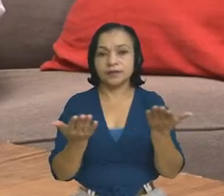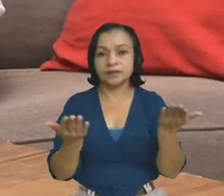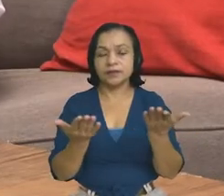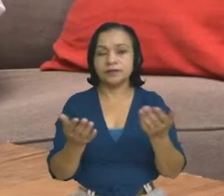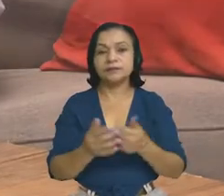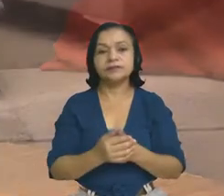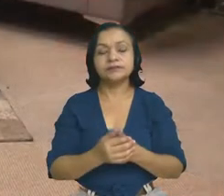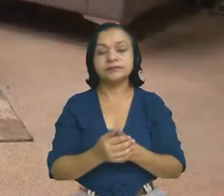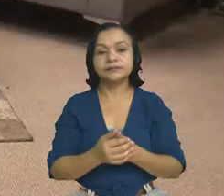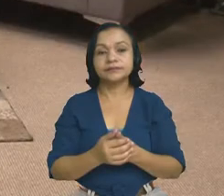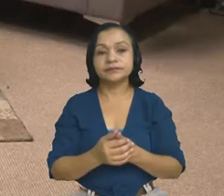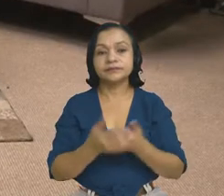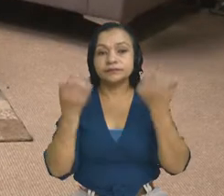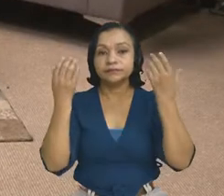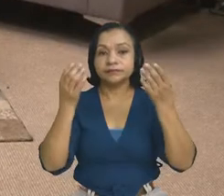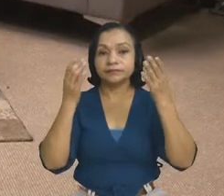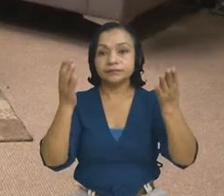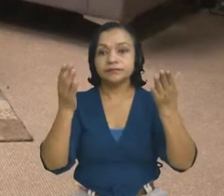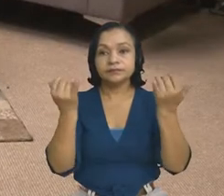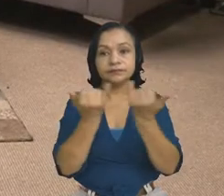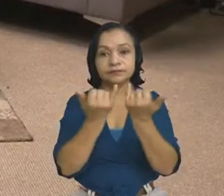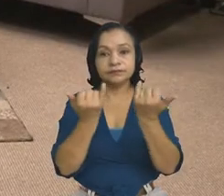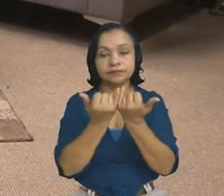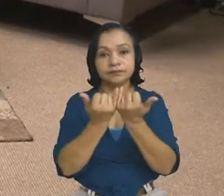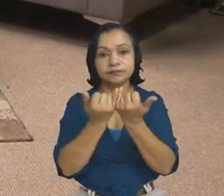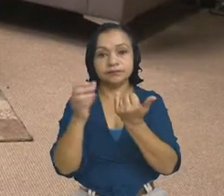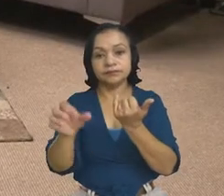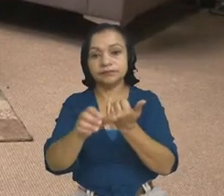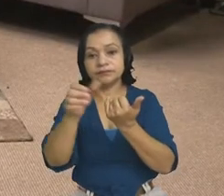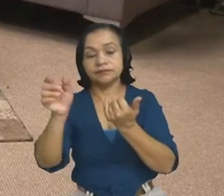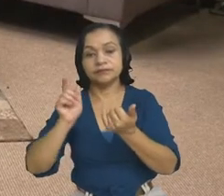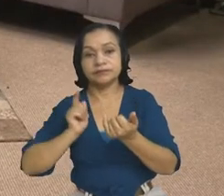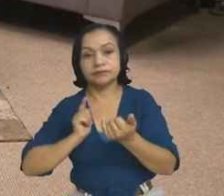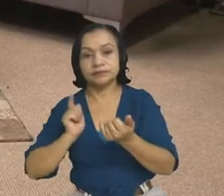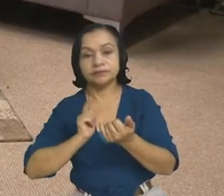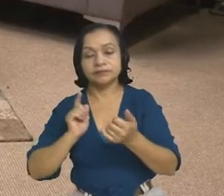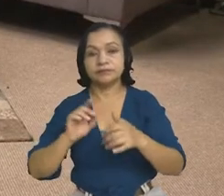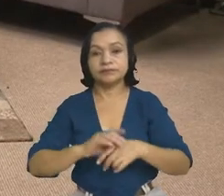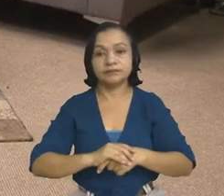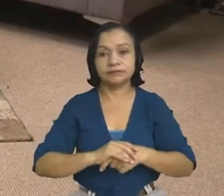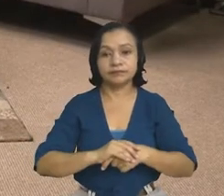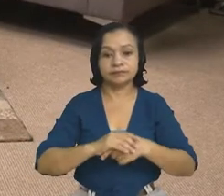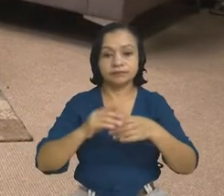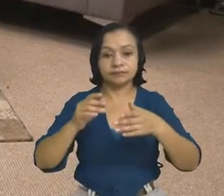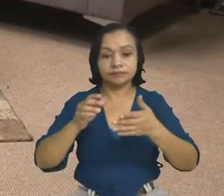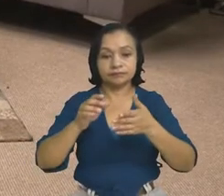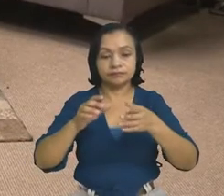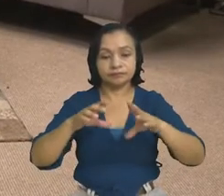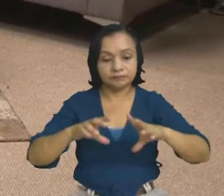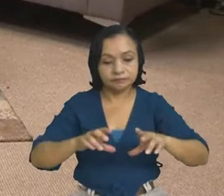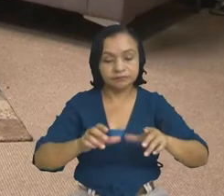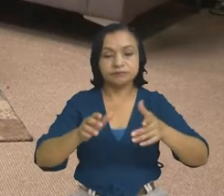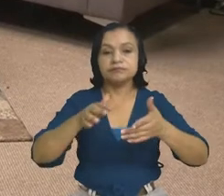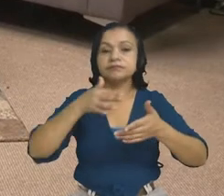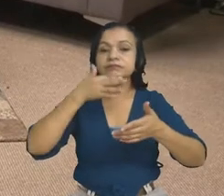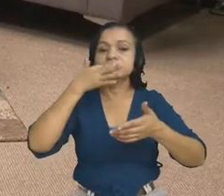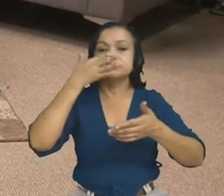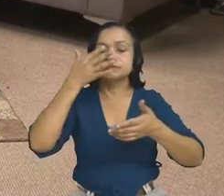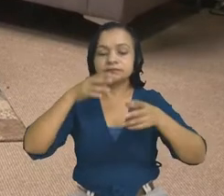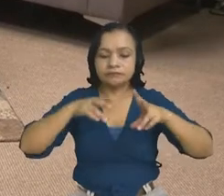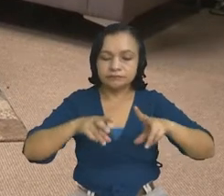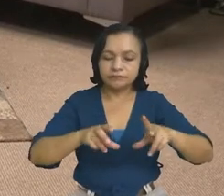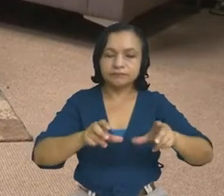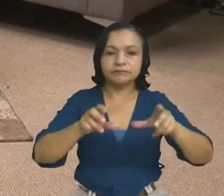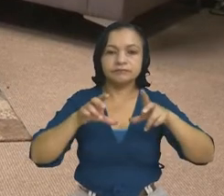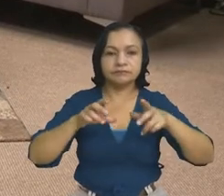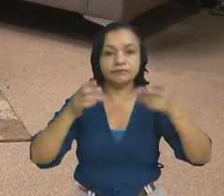estas condiciones de tratamientos alternativos que existen, ¿no?, de terapias de olor, de masaje, de una